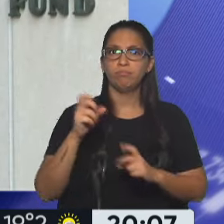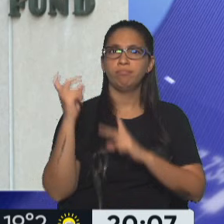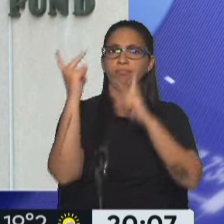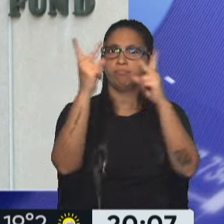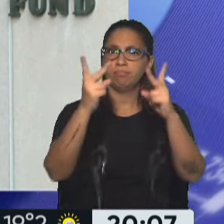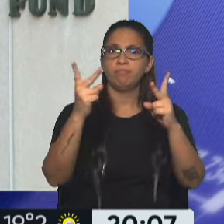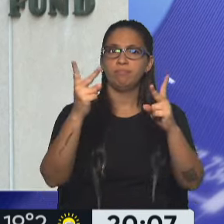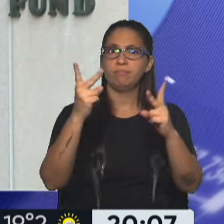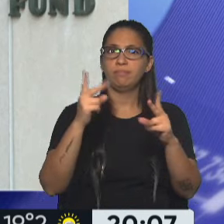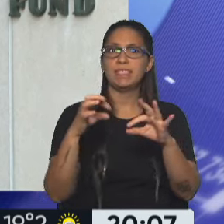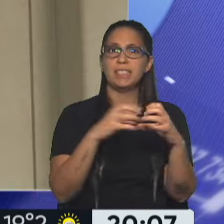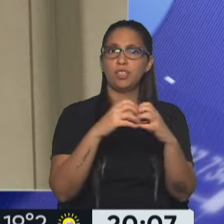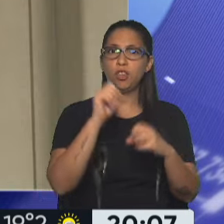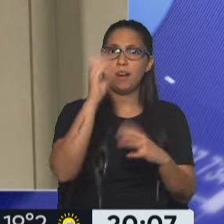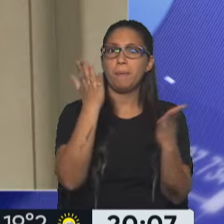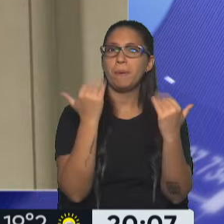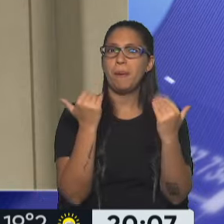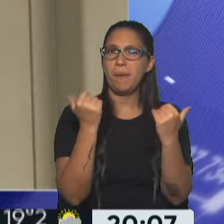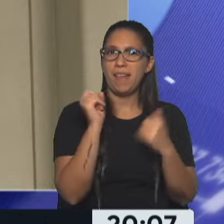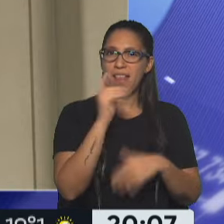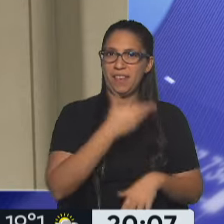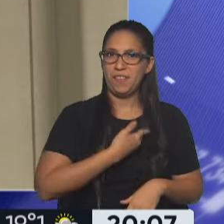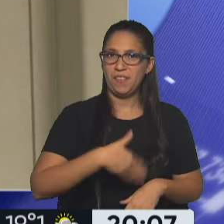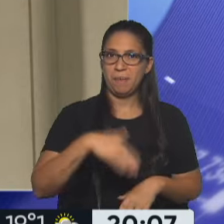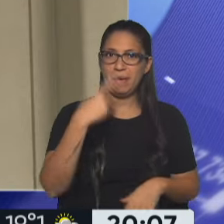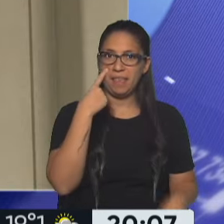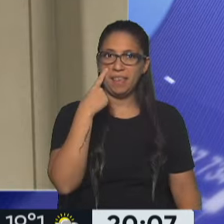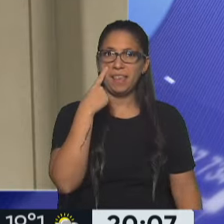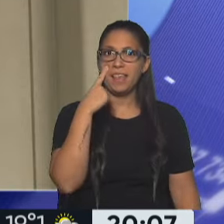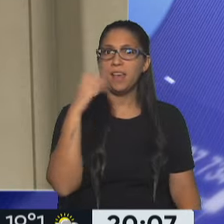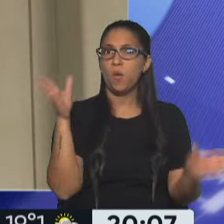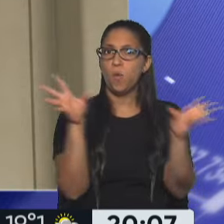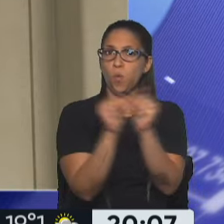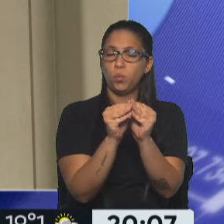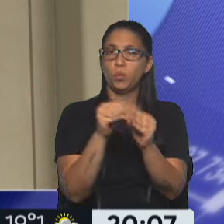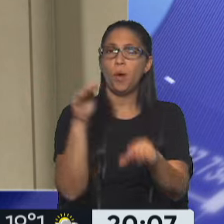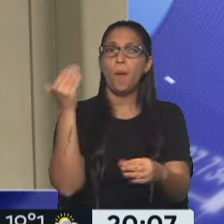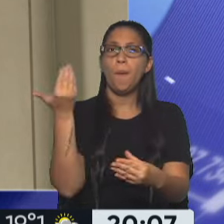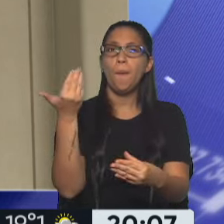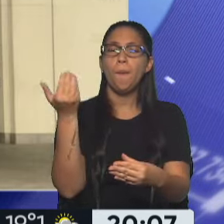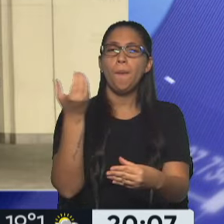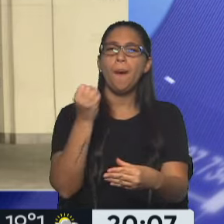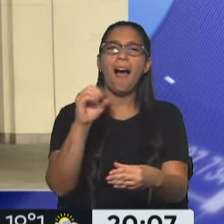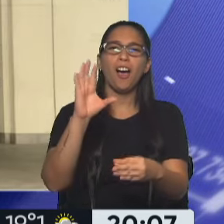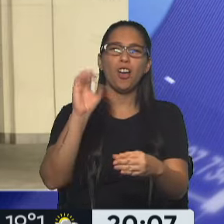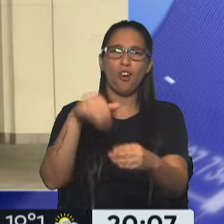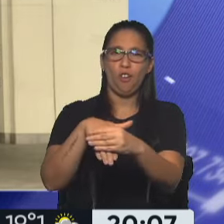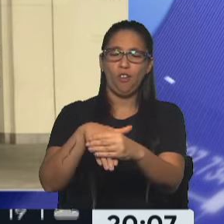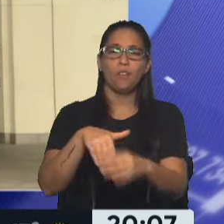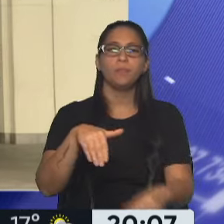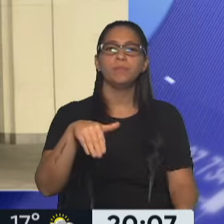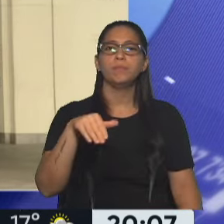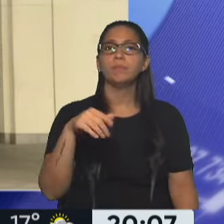sesiones de primavera que está llevando a cabo el Fondo Monetario Internacional y el banco. Pero con un dato muy importante, semanas